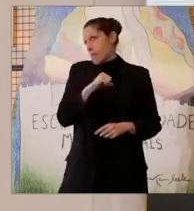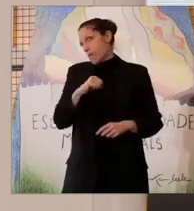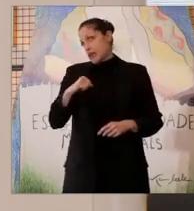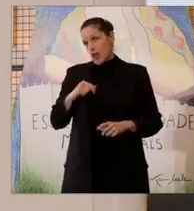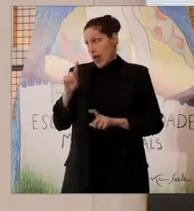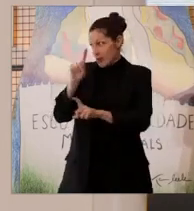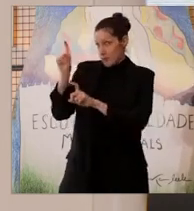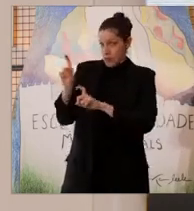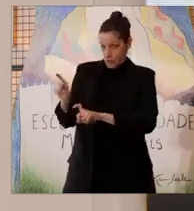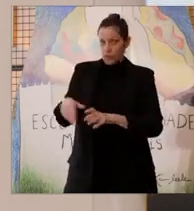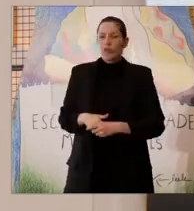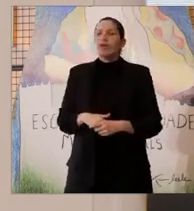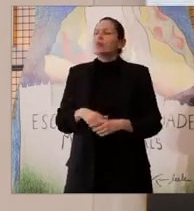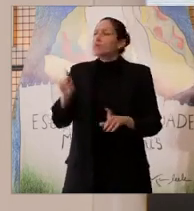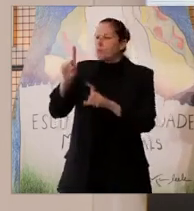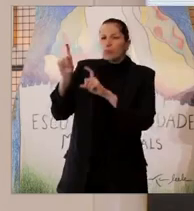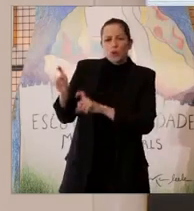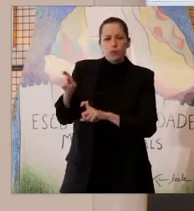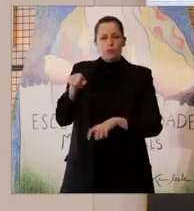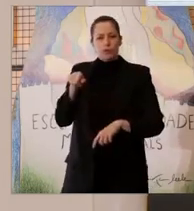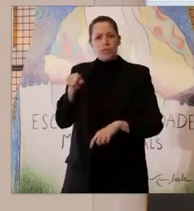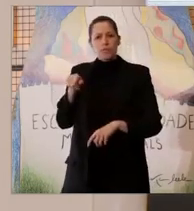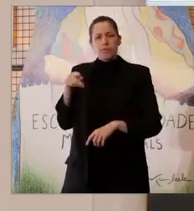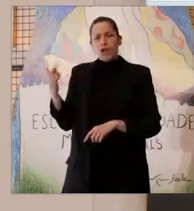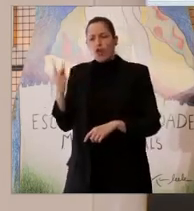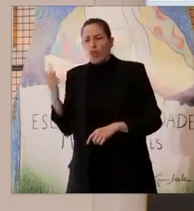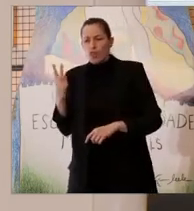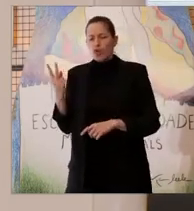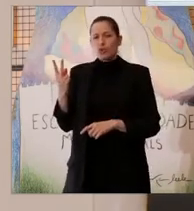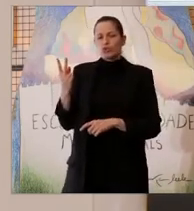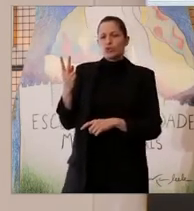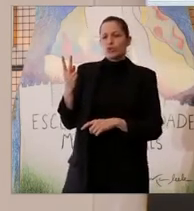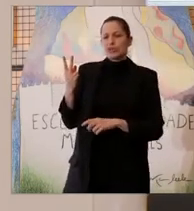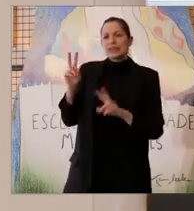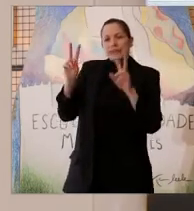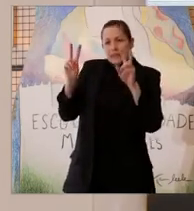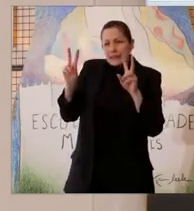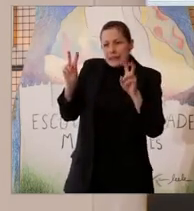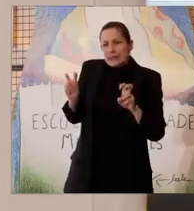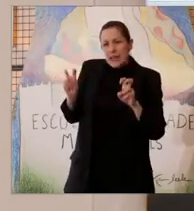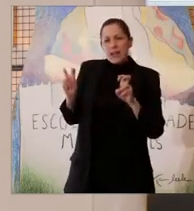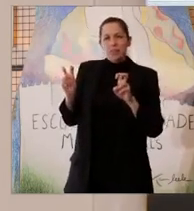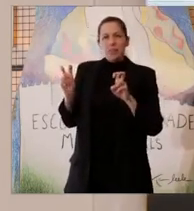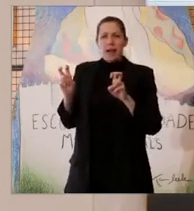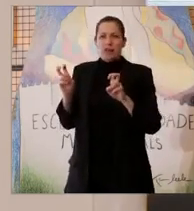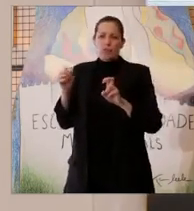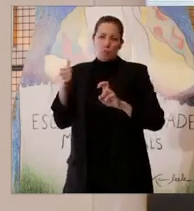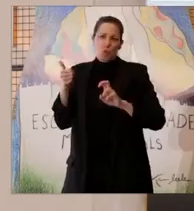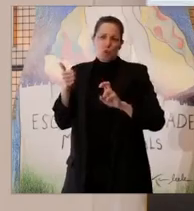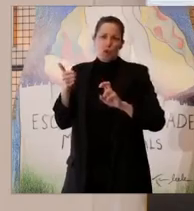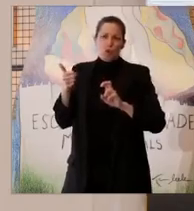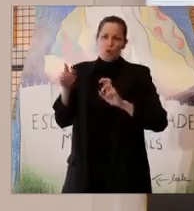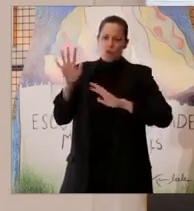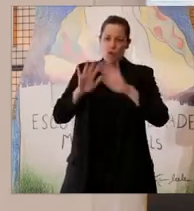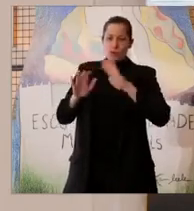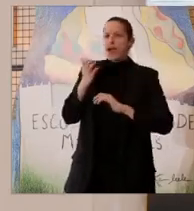como gestionais o cómo os lleváis a veces con el blanqueamiento de ciertos temas Pues antes hablábamos de lo de